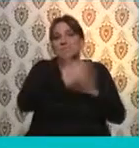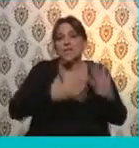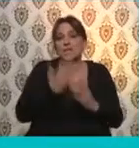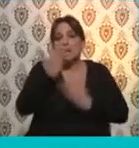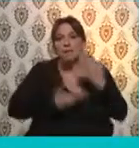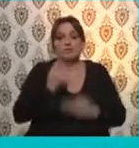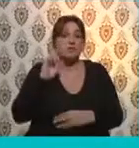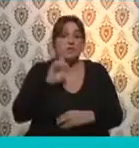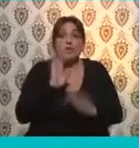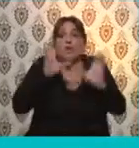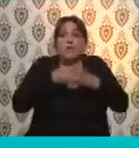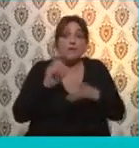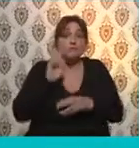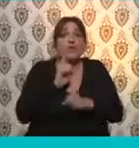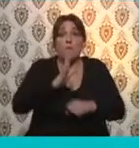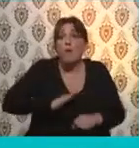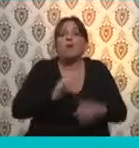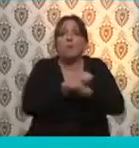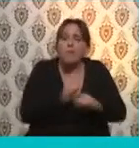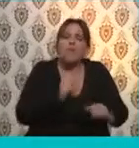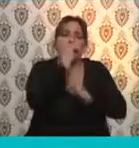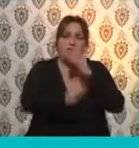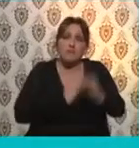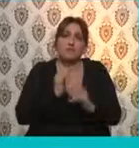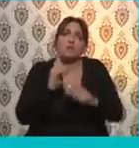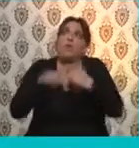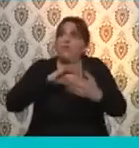importante también que esa comunidad esté al tanto de esta información, que de otra forma